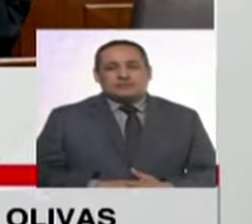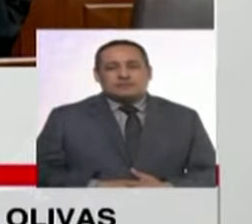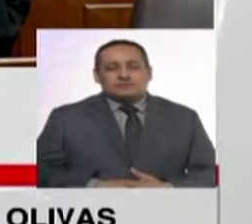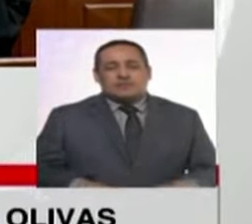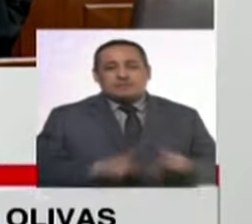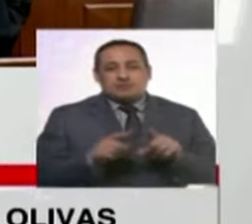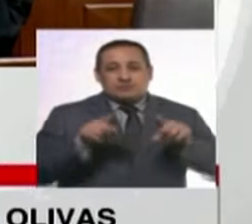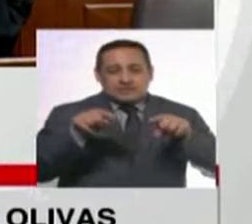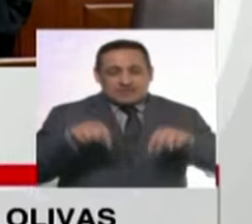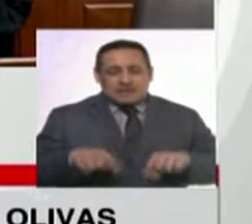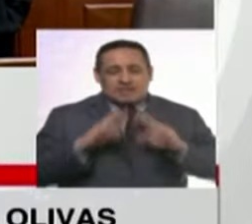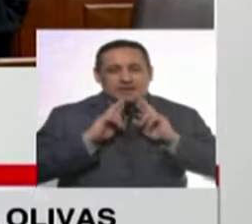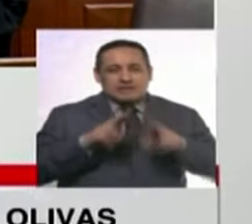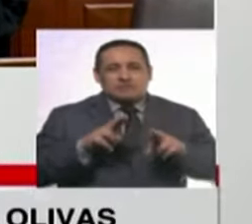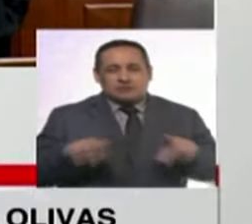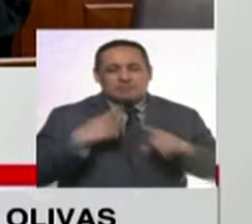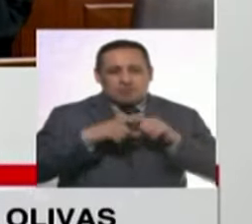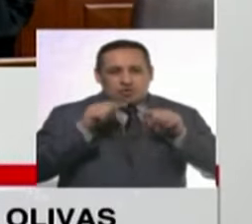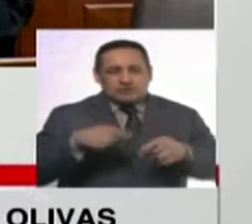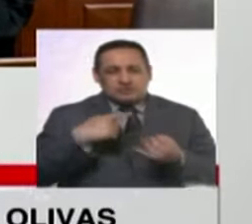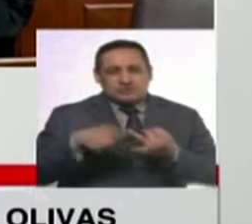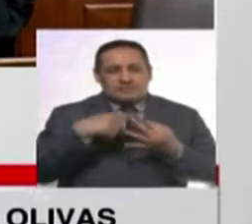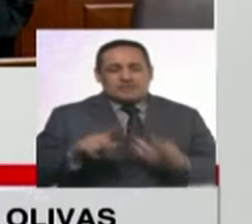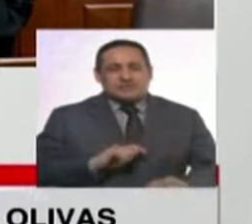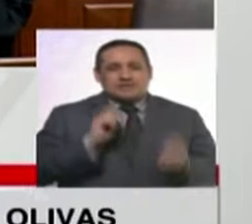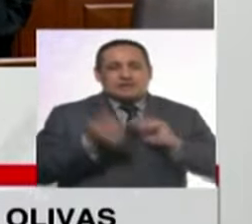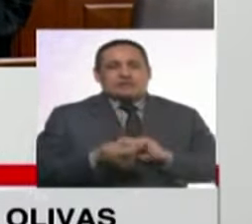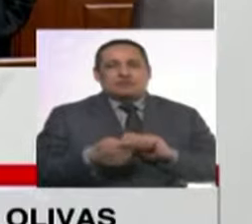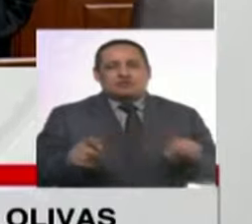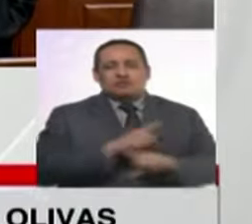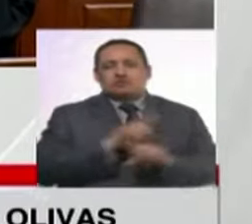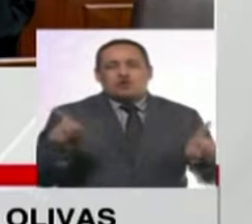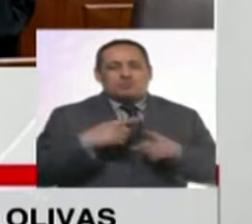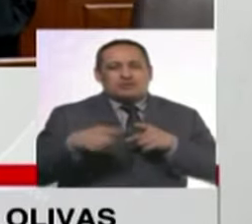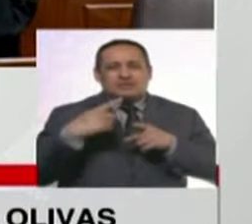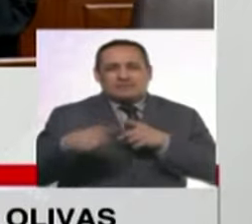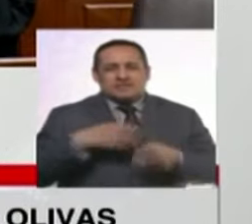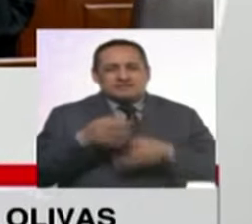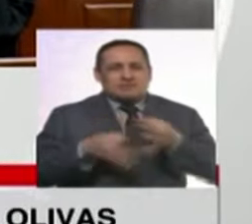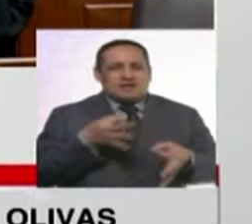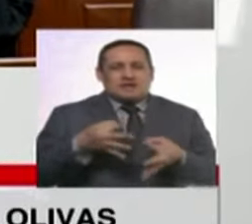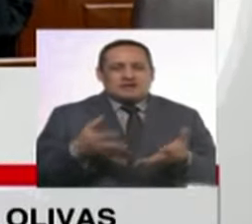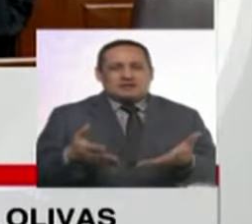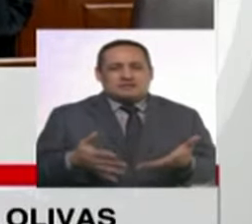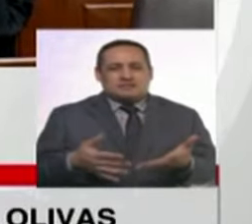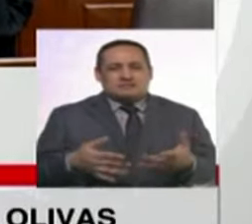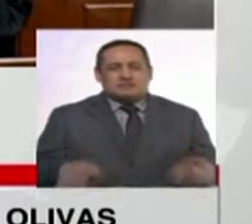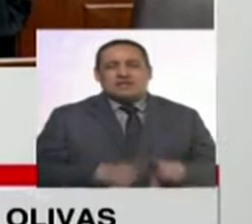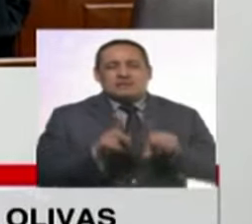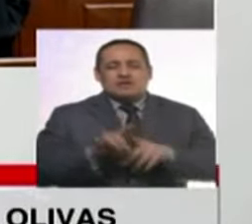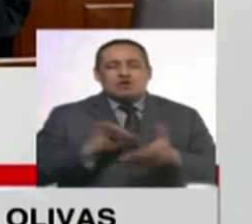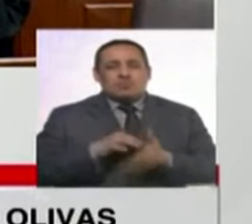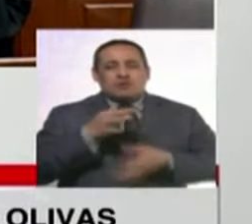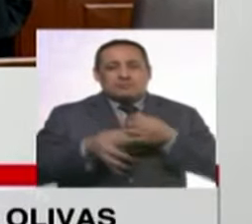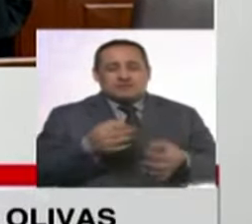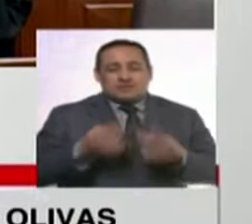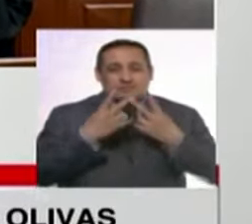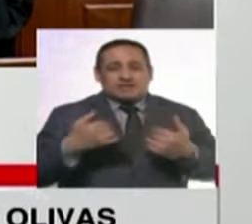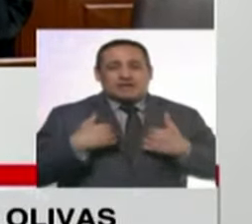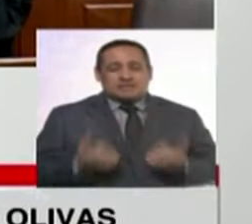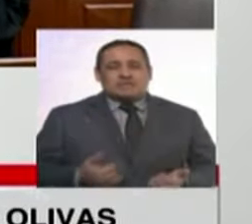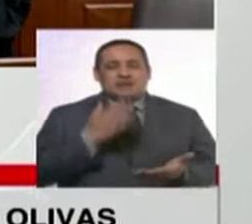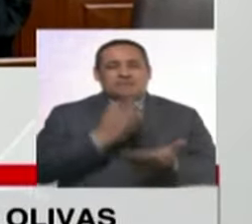usted está acá para responder por esos cambios no por los indicadores no como dijo usted que también